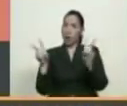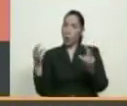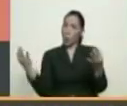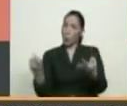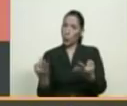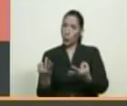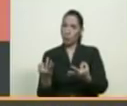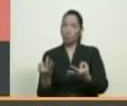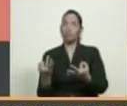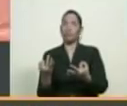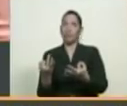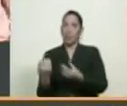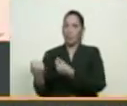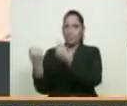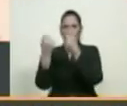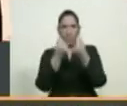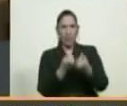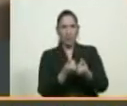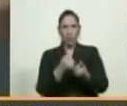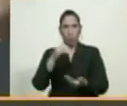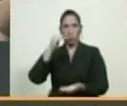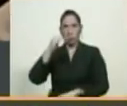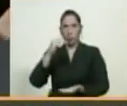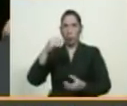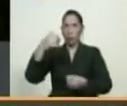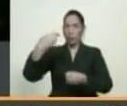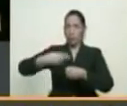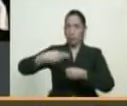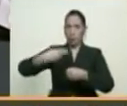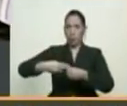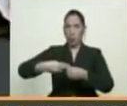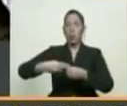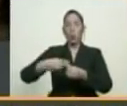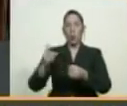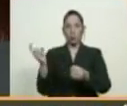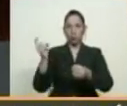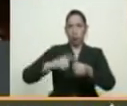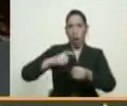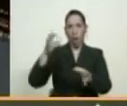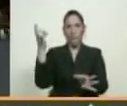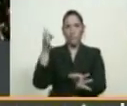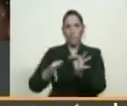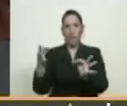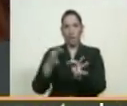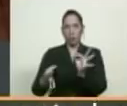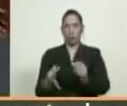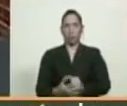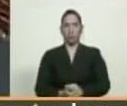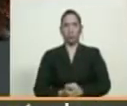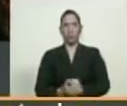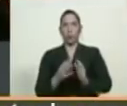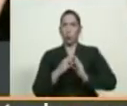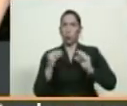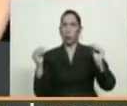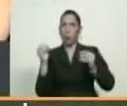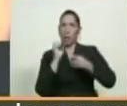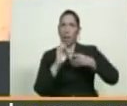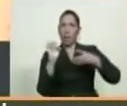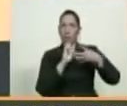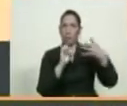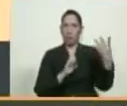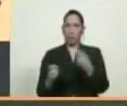caso del precio del barril de petróleo, el anclaje al petro de todos los elementos de la